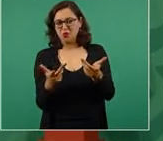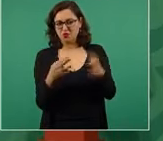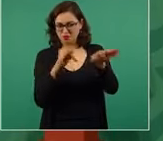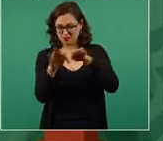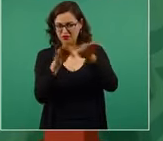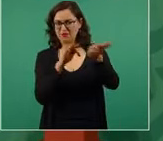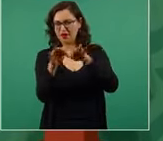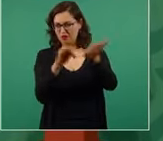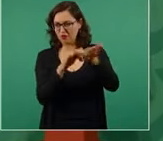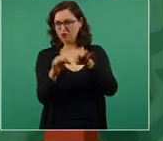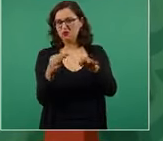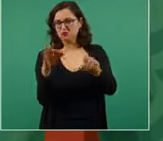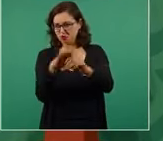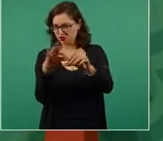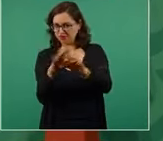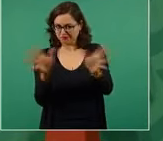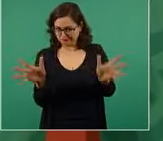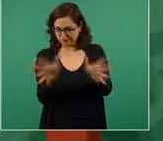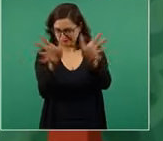Laborista.